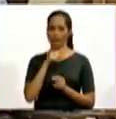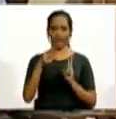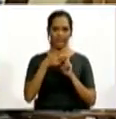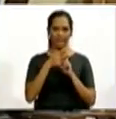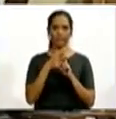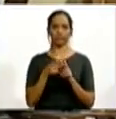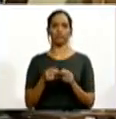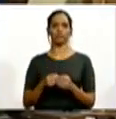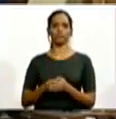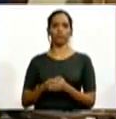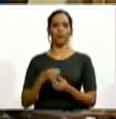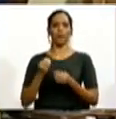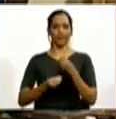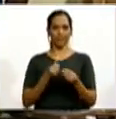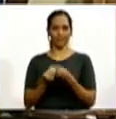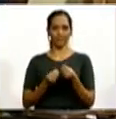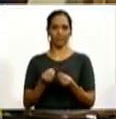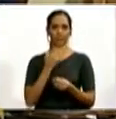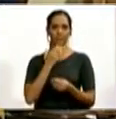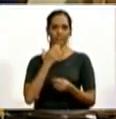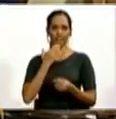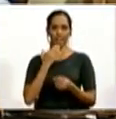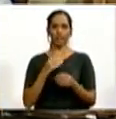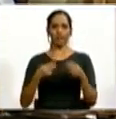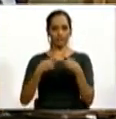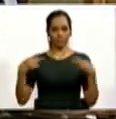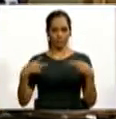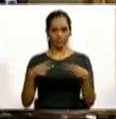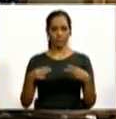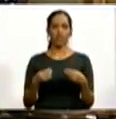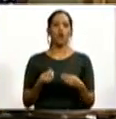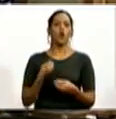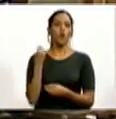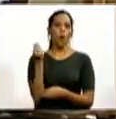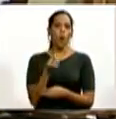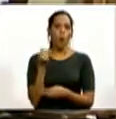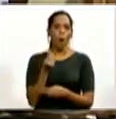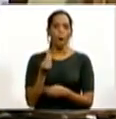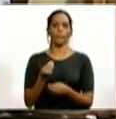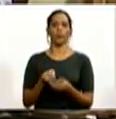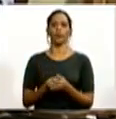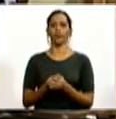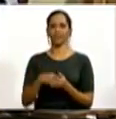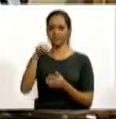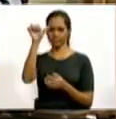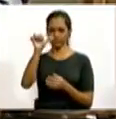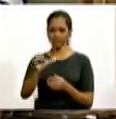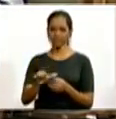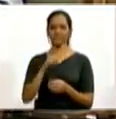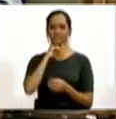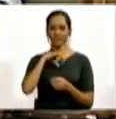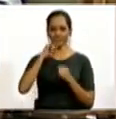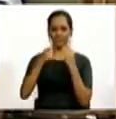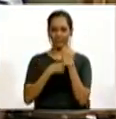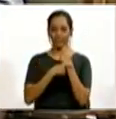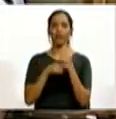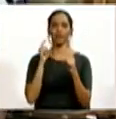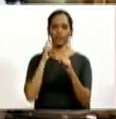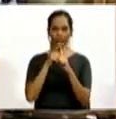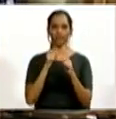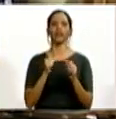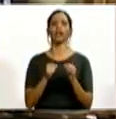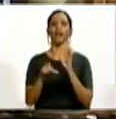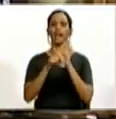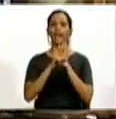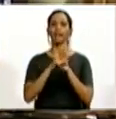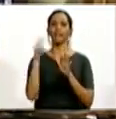estar colocándola pronto con el generador de caracteres, pero lo cierto es cómo se percibe, ¿no?, la historia, la narrativa de Juan Guaidó, desde la legalidad venezolana, o sea, que